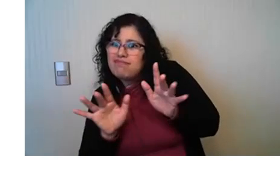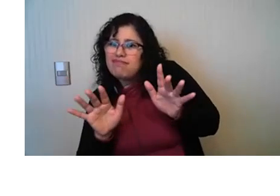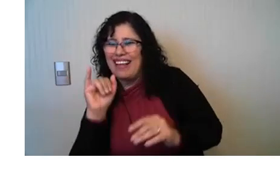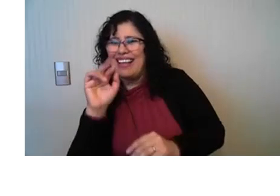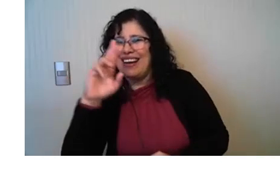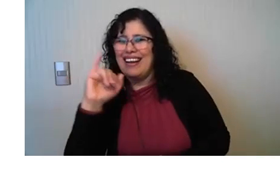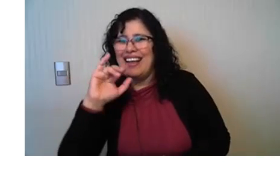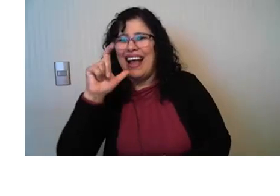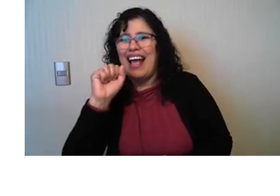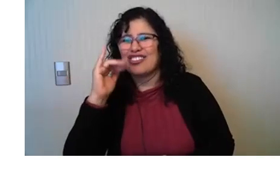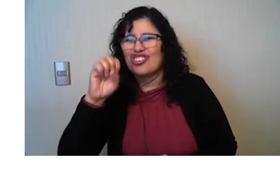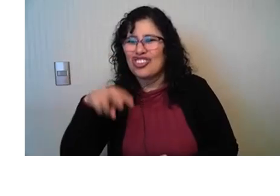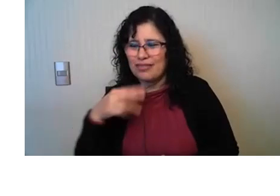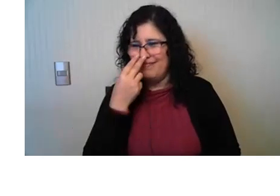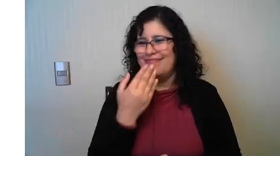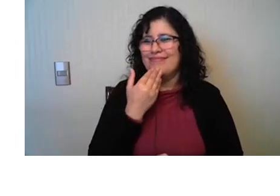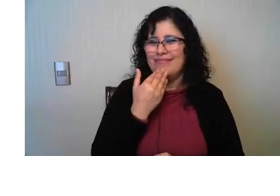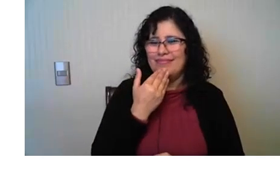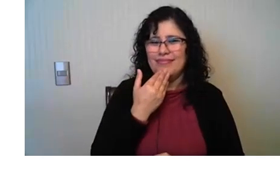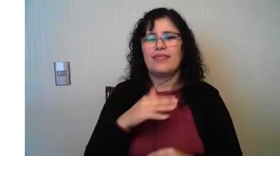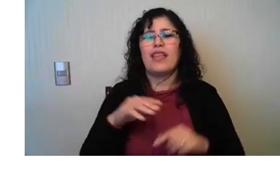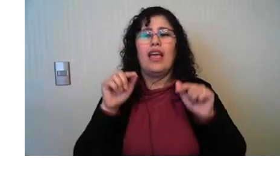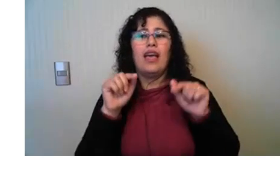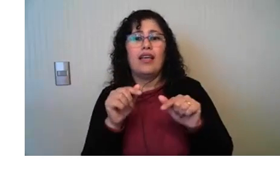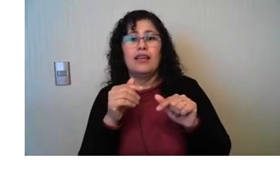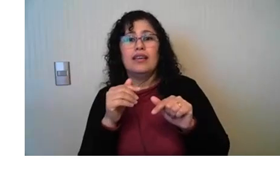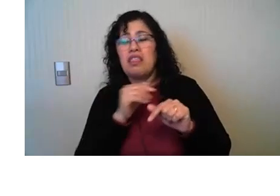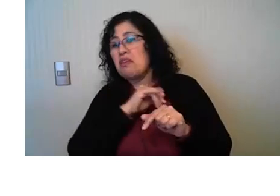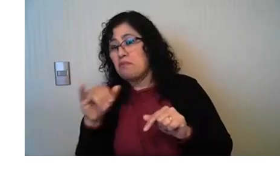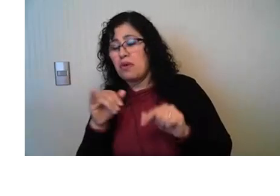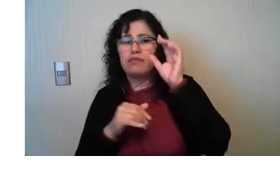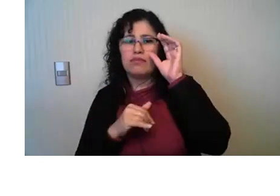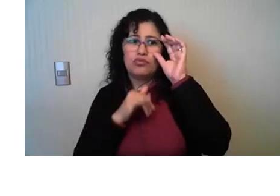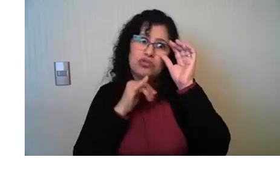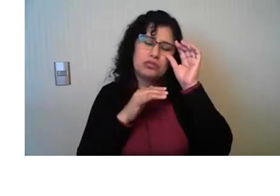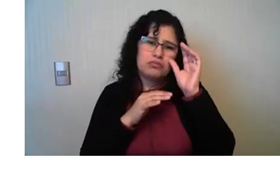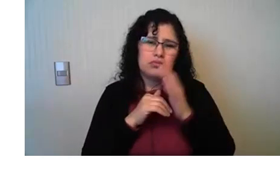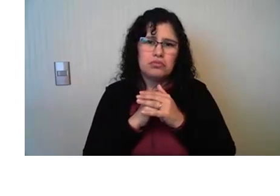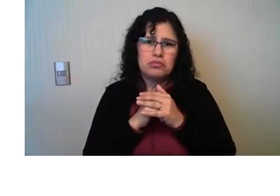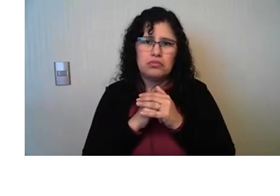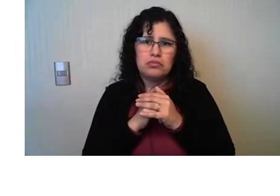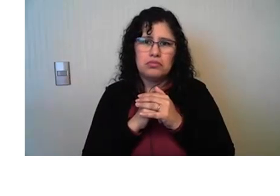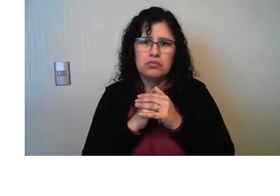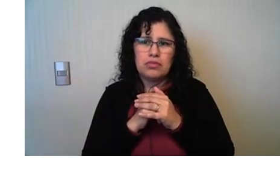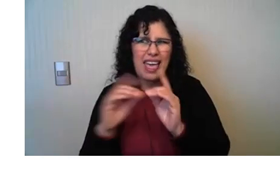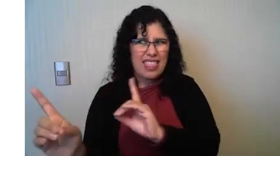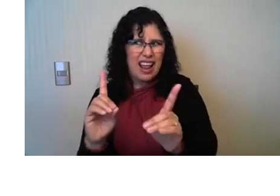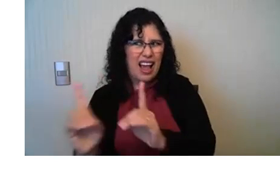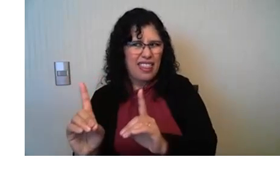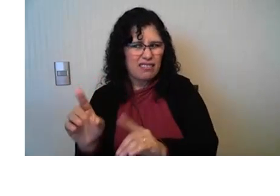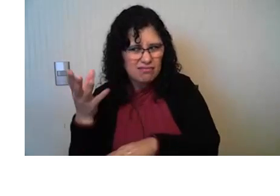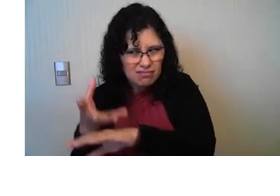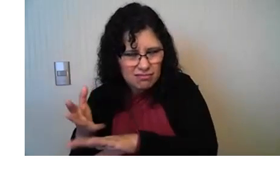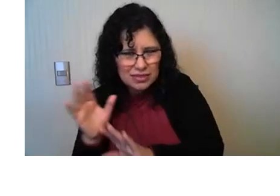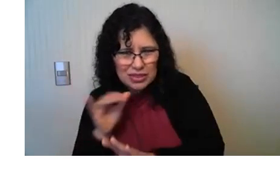infratentoriales y estaríamos en condiciones, no sé si está en la delegada por ahí, de poder hacer la